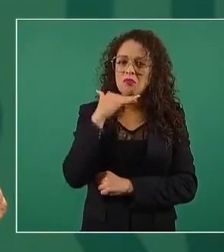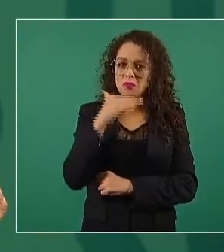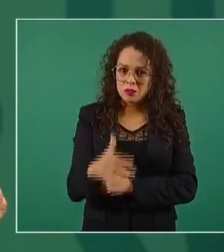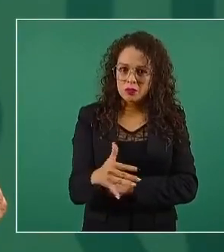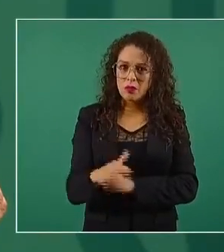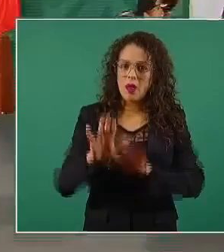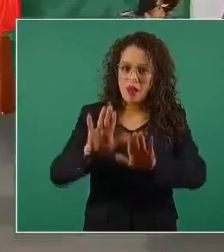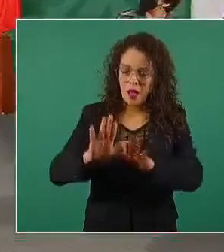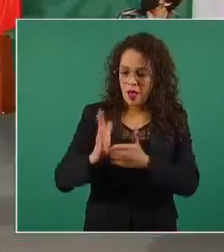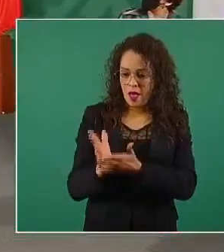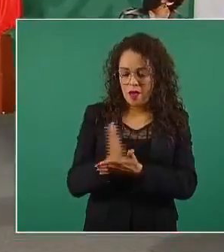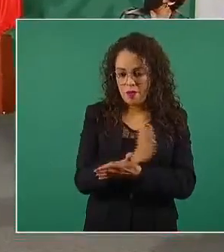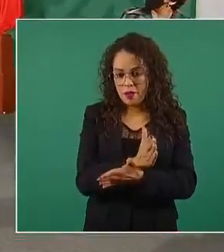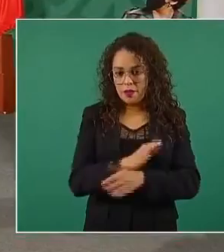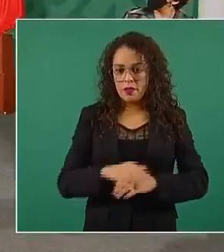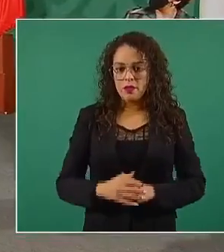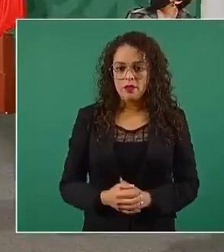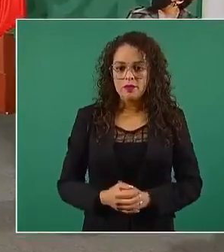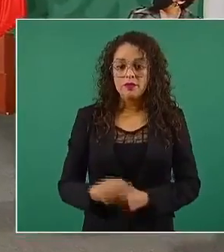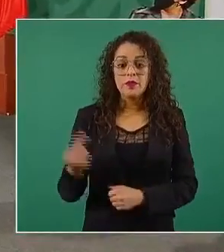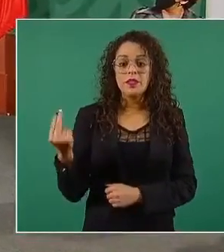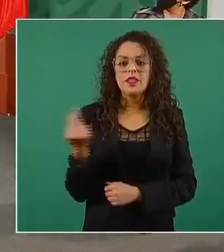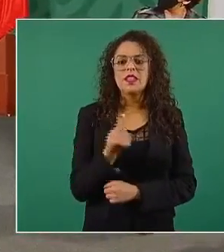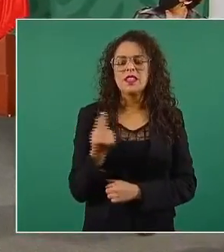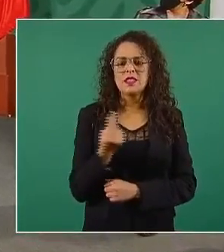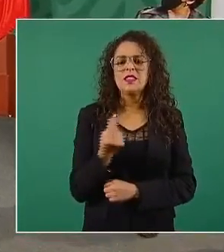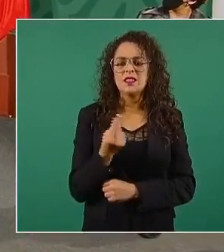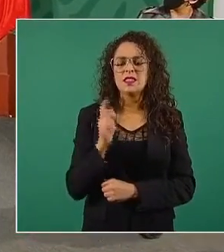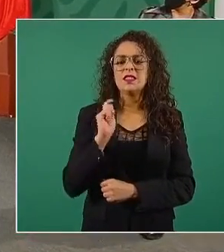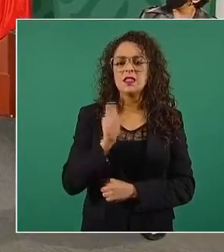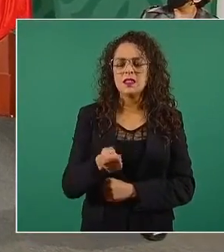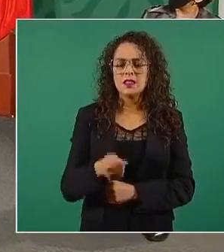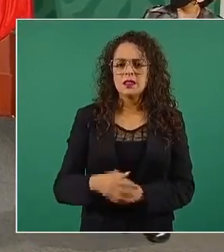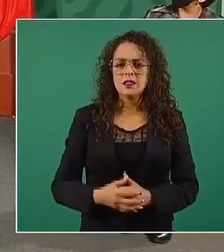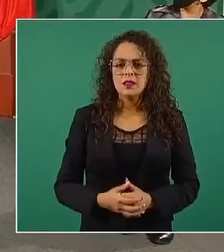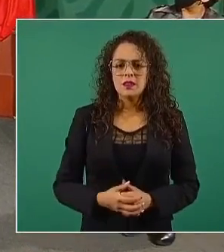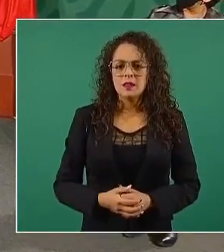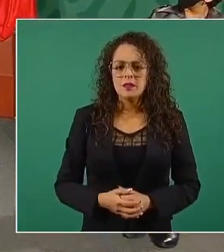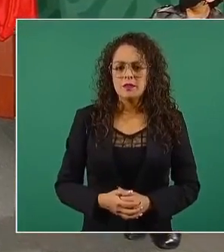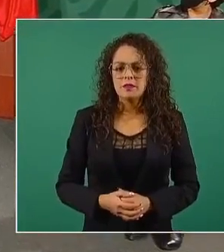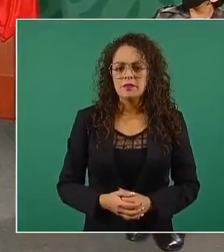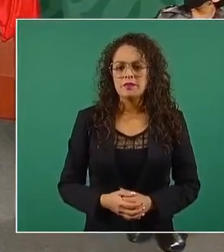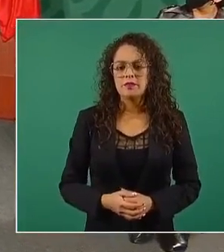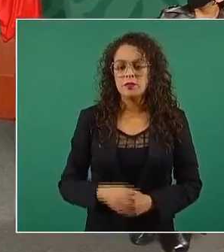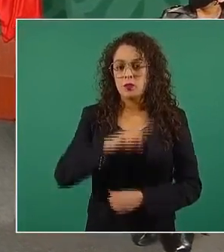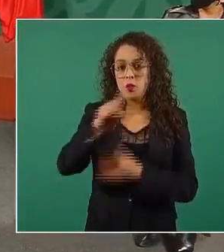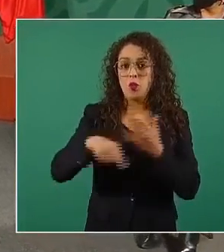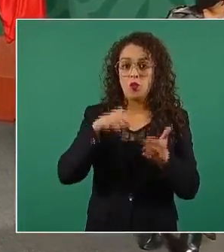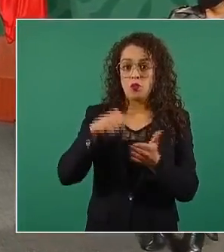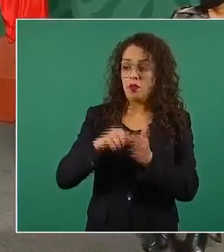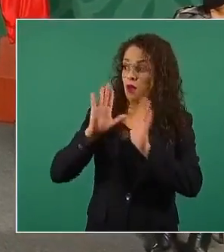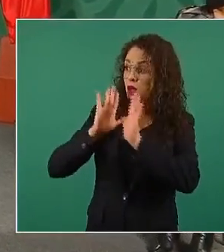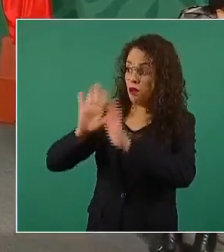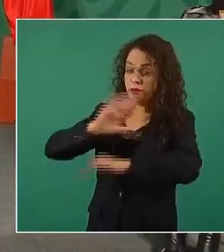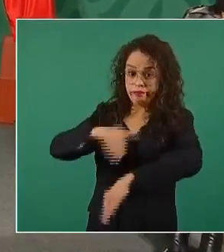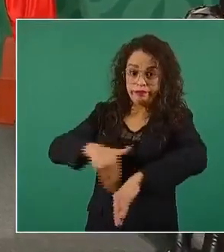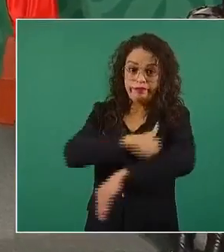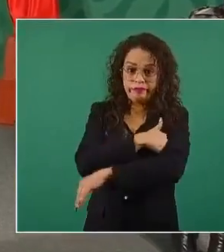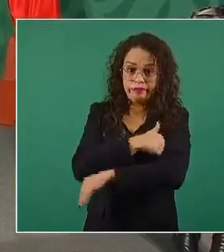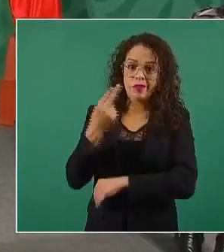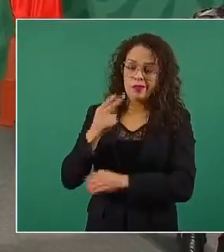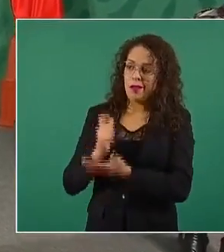hay que pagar la renta de almacenes, ¿sí? Todo eso